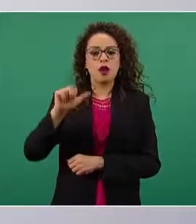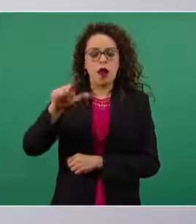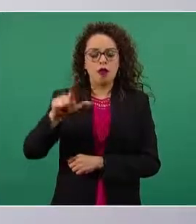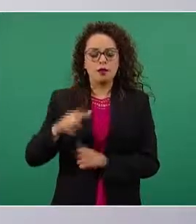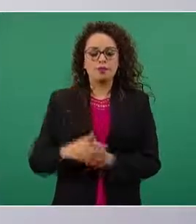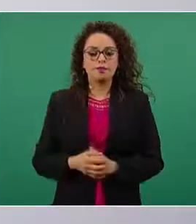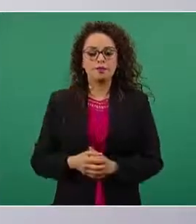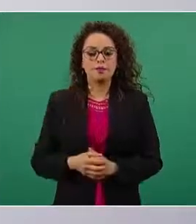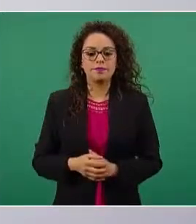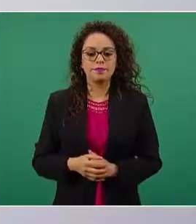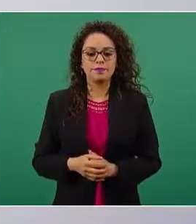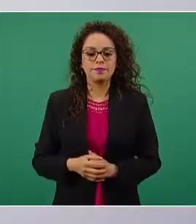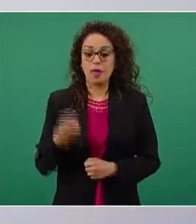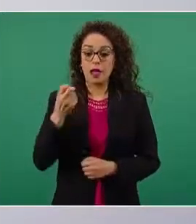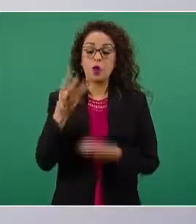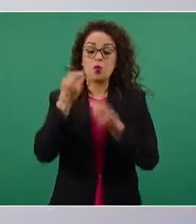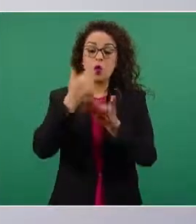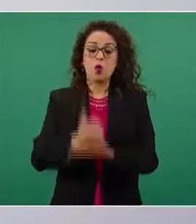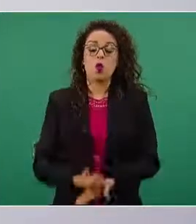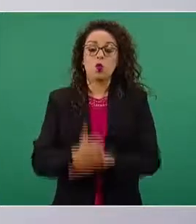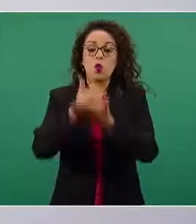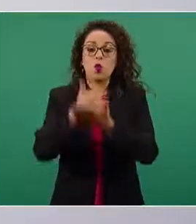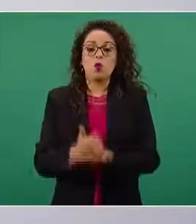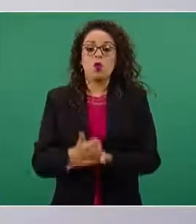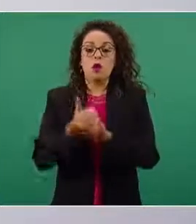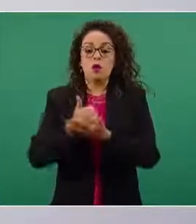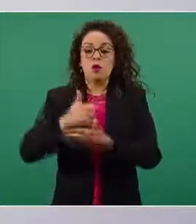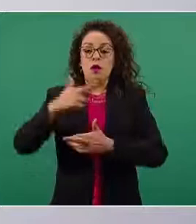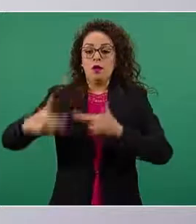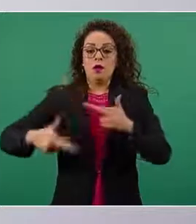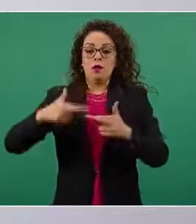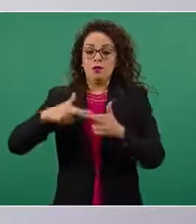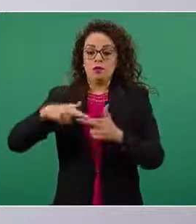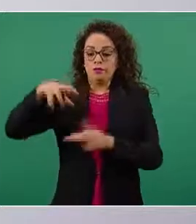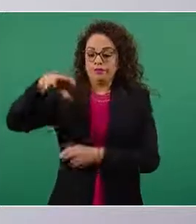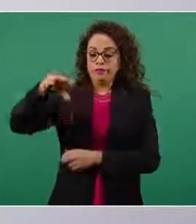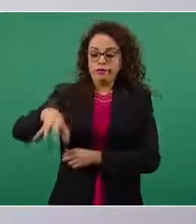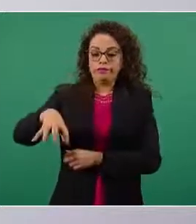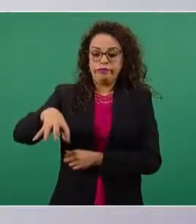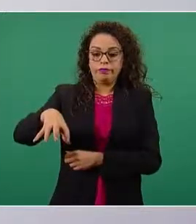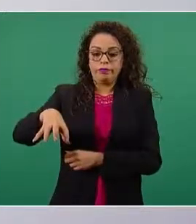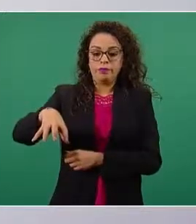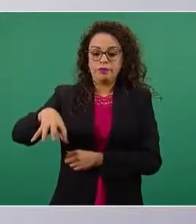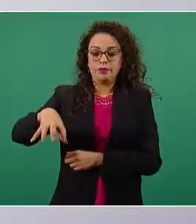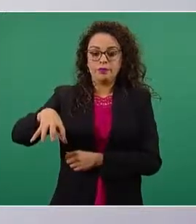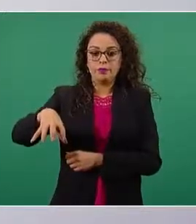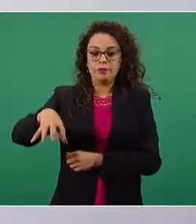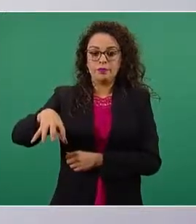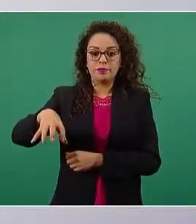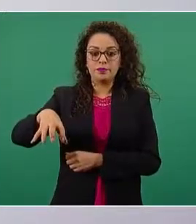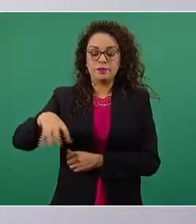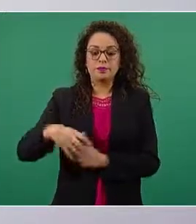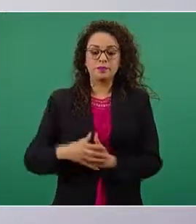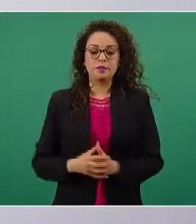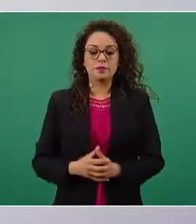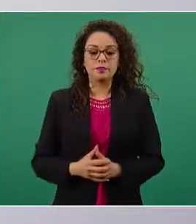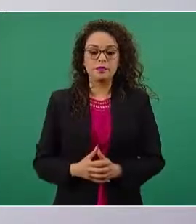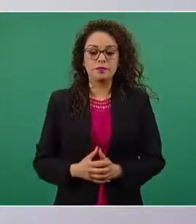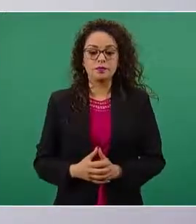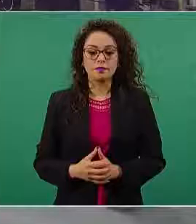porque eso va a ayudar mucho a una región. Este es un compromiso